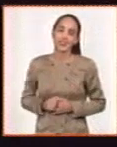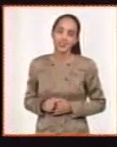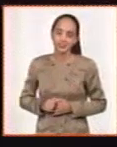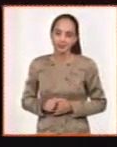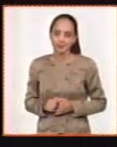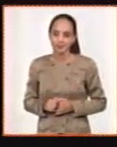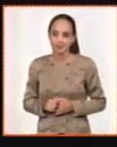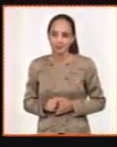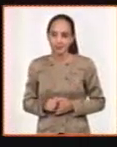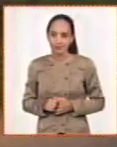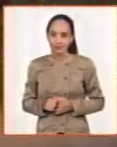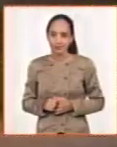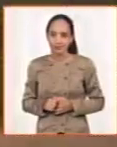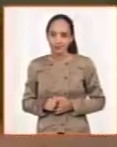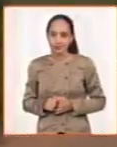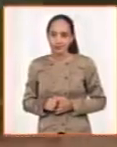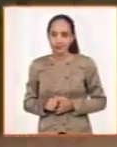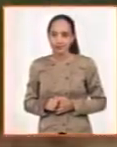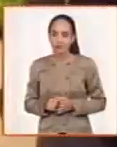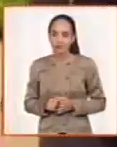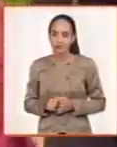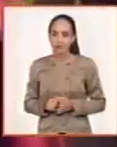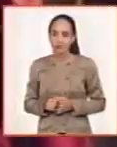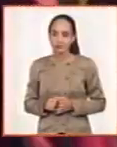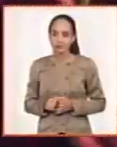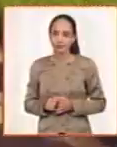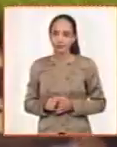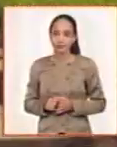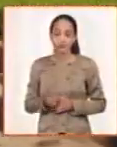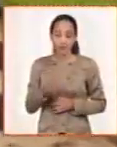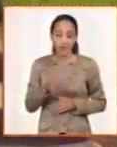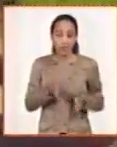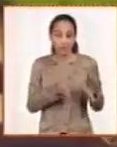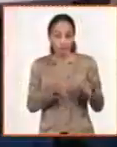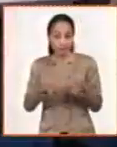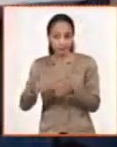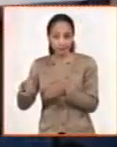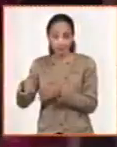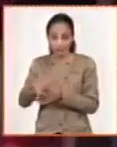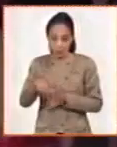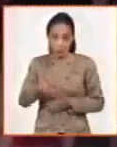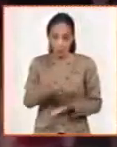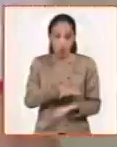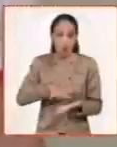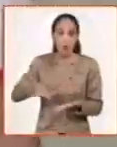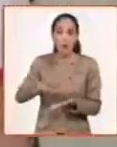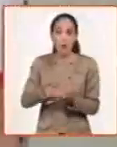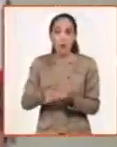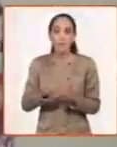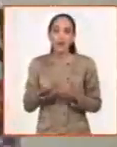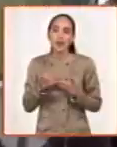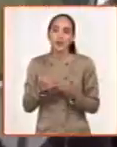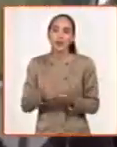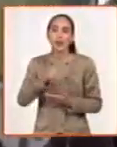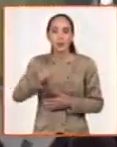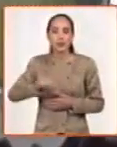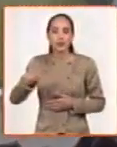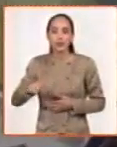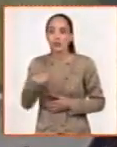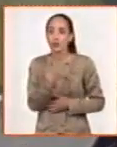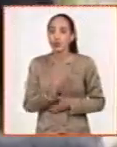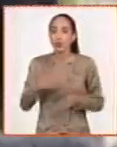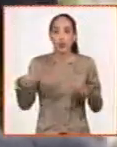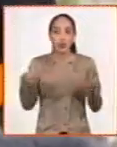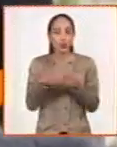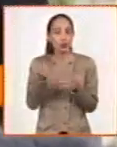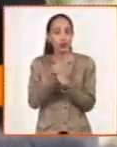ruta que marca el amor. Por eso Emprender el Camino regaló motivaciones. Nosotros somos un grupo que trabajamos para la infancia en diferentes